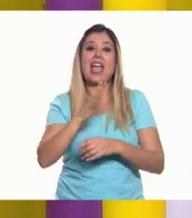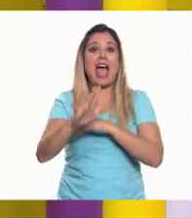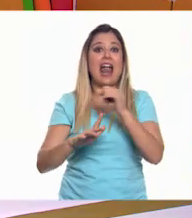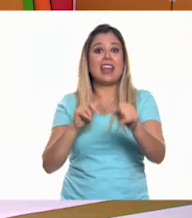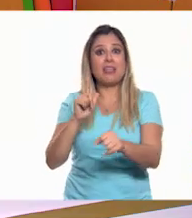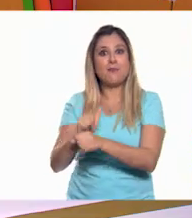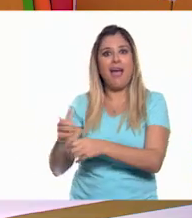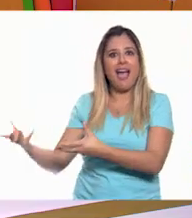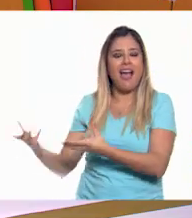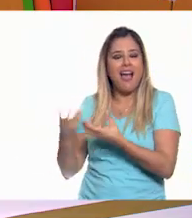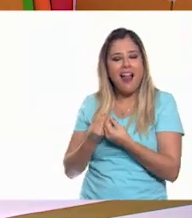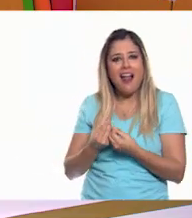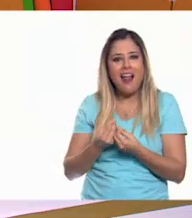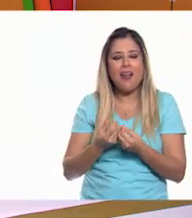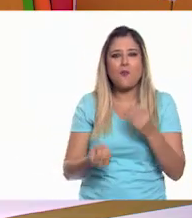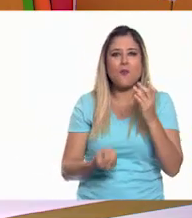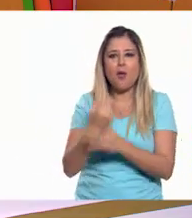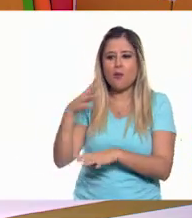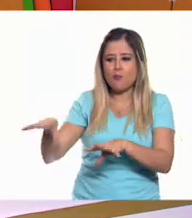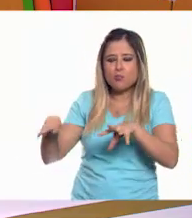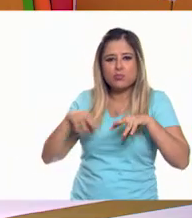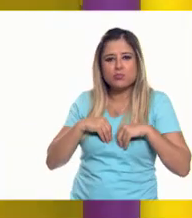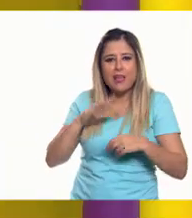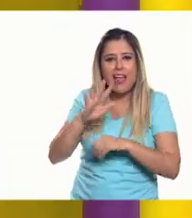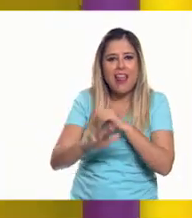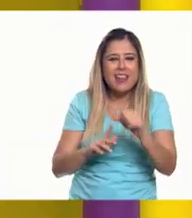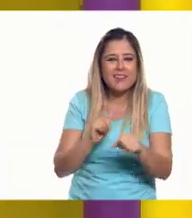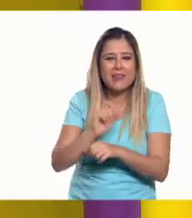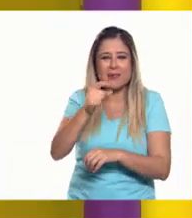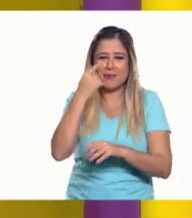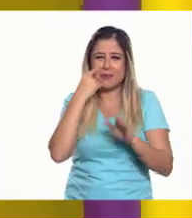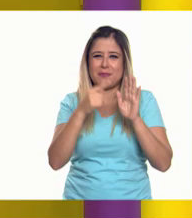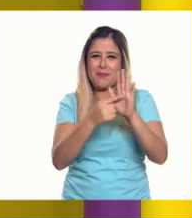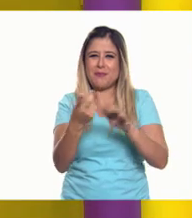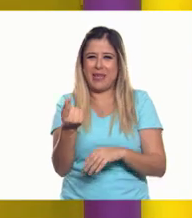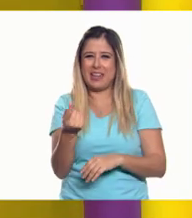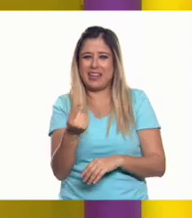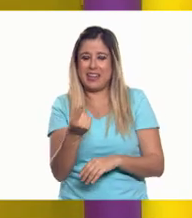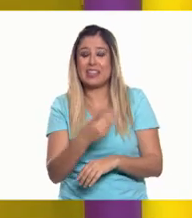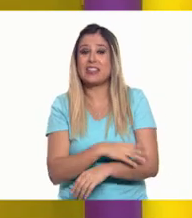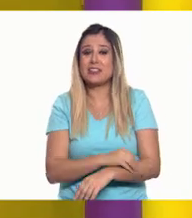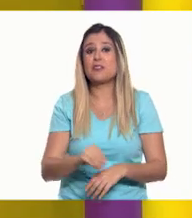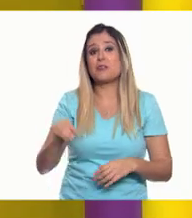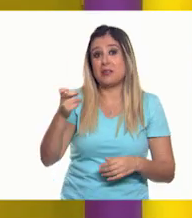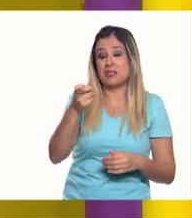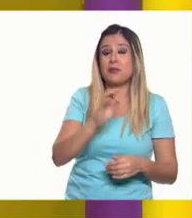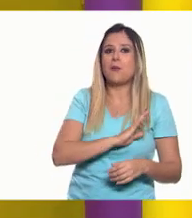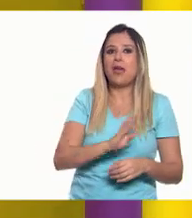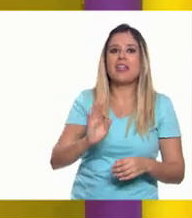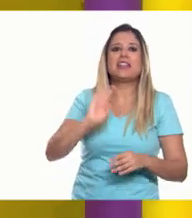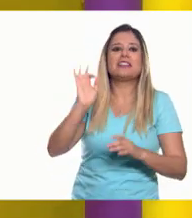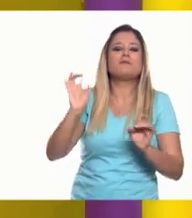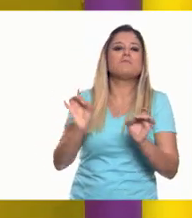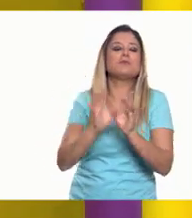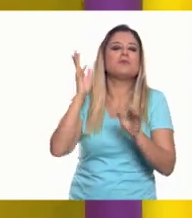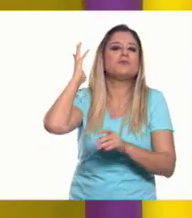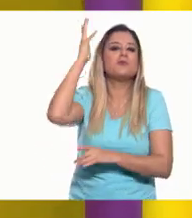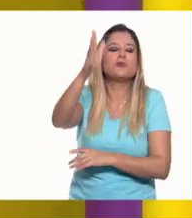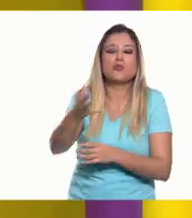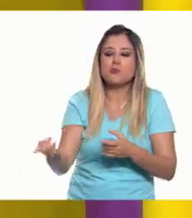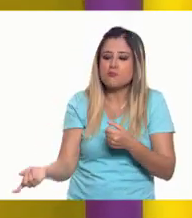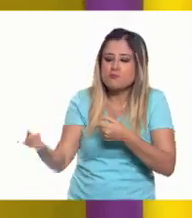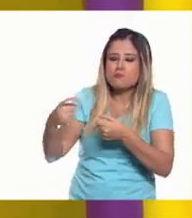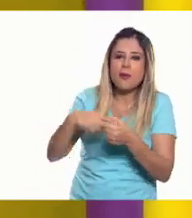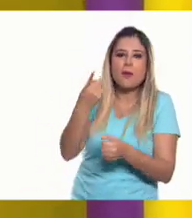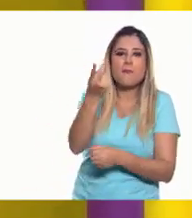compañía. Es ahí, muy buena idea. Así como el animalito que nos mostraste tú, el perrito. Exacto, puede ajá. ser que tengan un integrante nuevo,